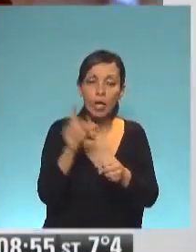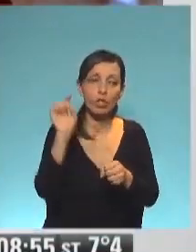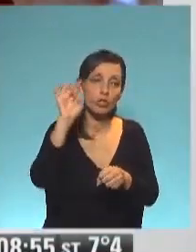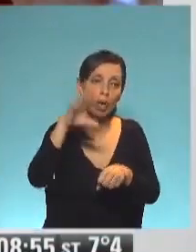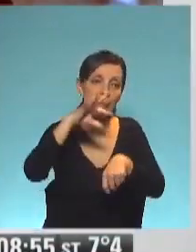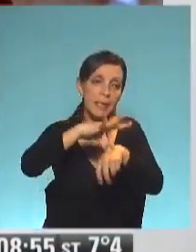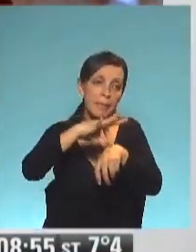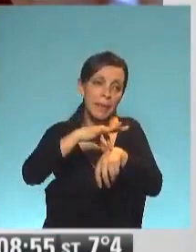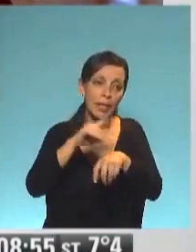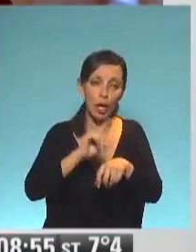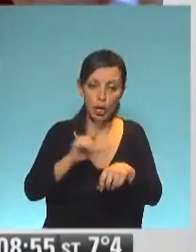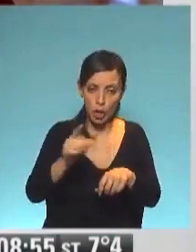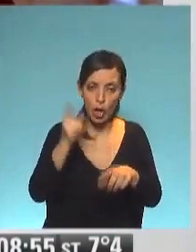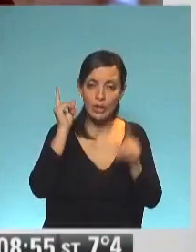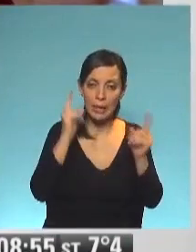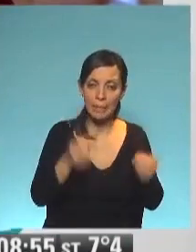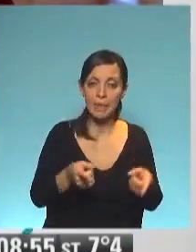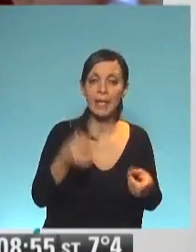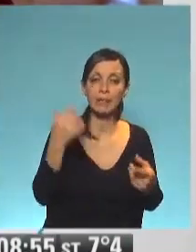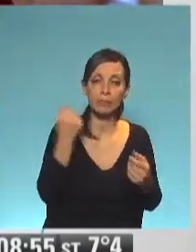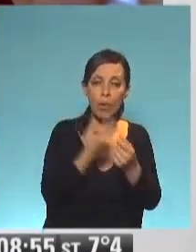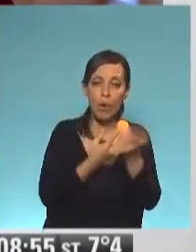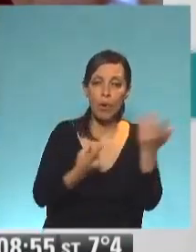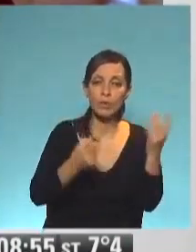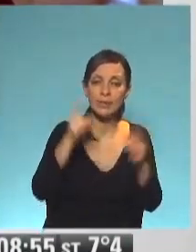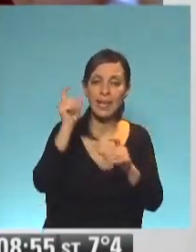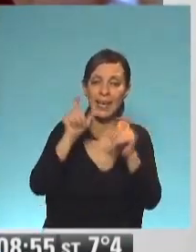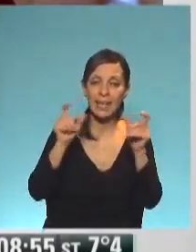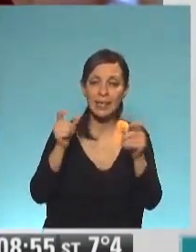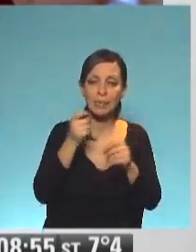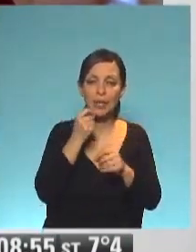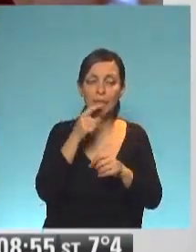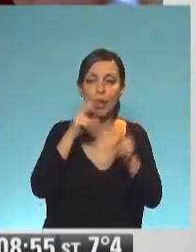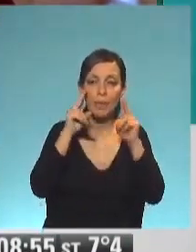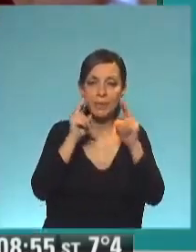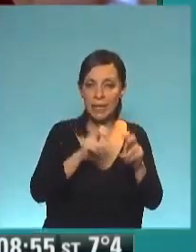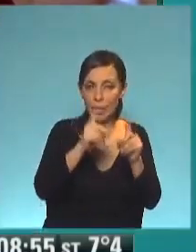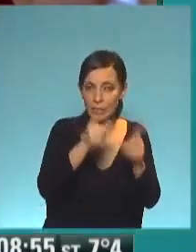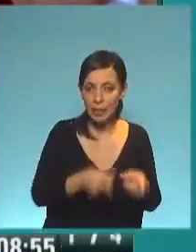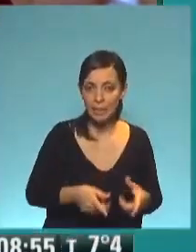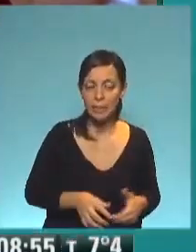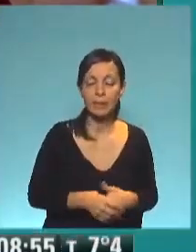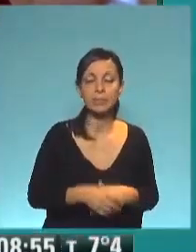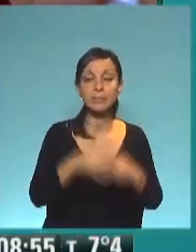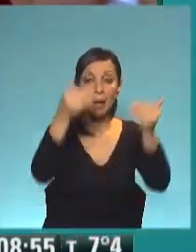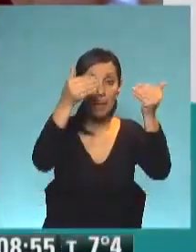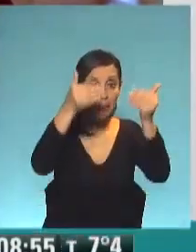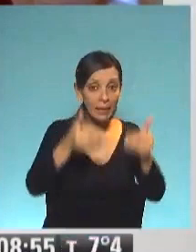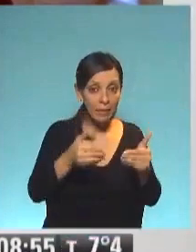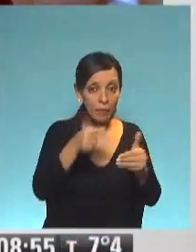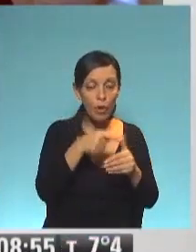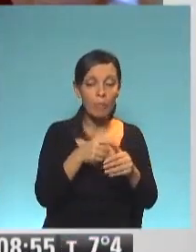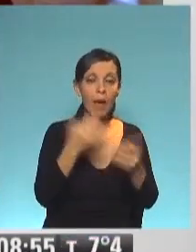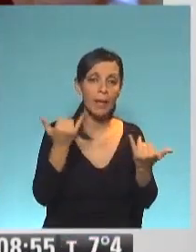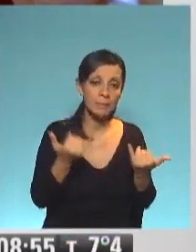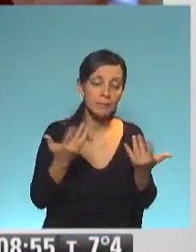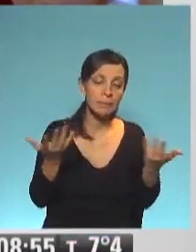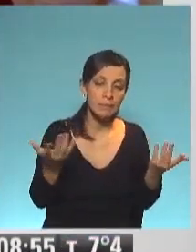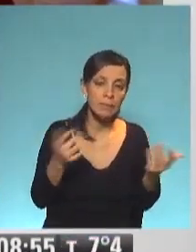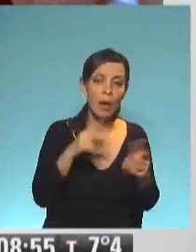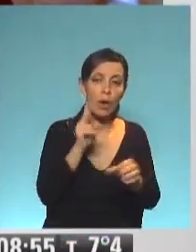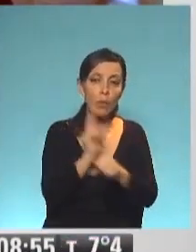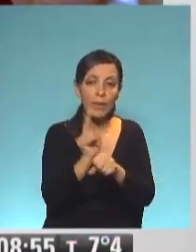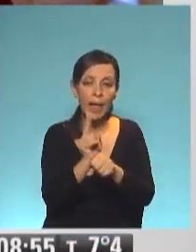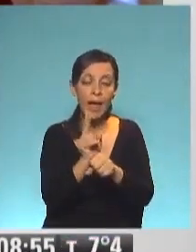los trabajadores de la salud, sino que hay muchísima gente como los investigadores también en esta plataforma que, por supuesto, tiene que ver con cuidar